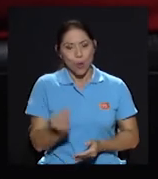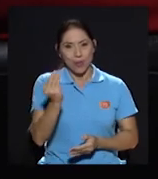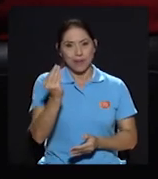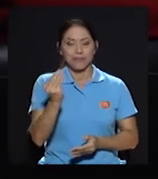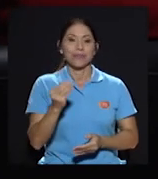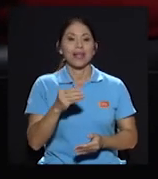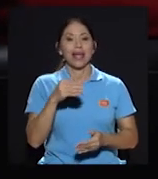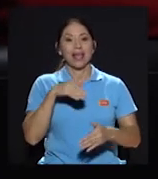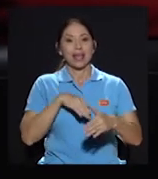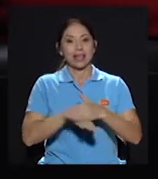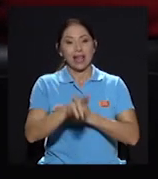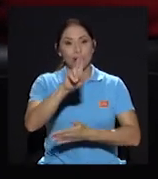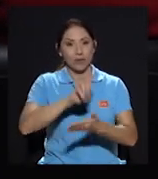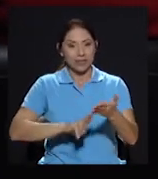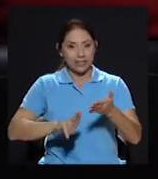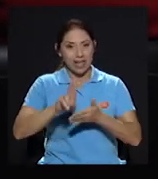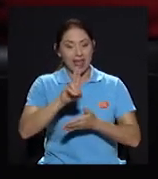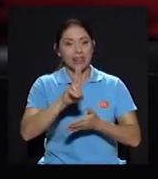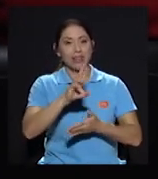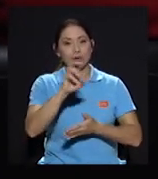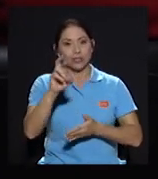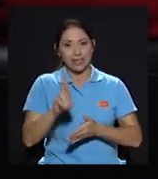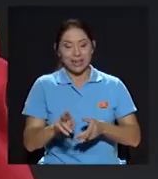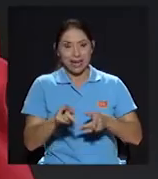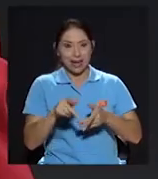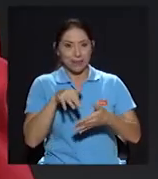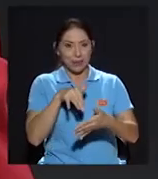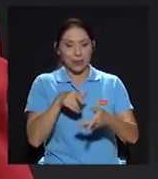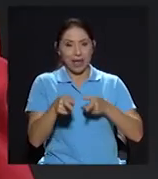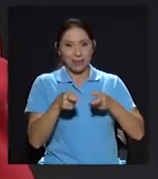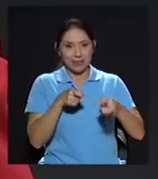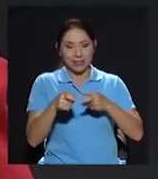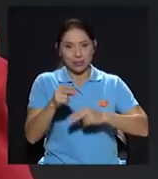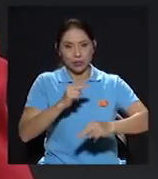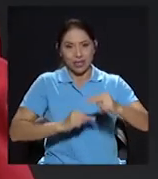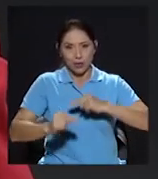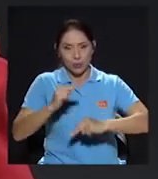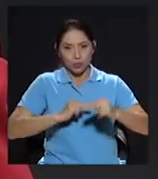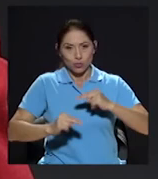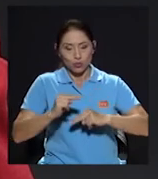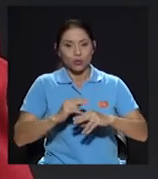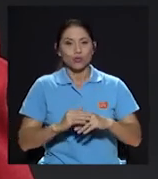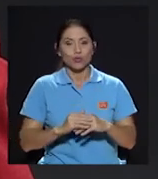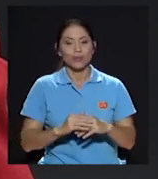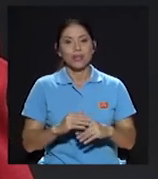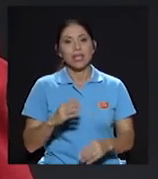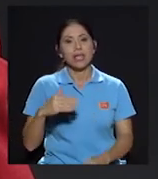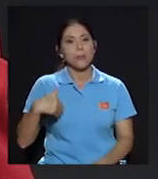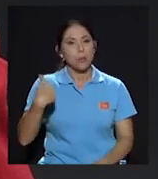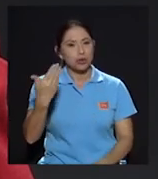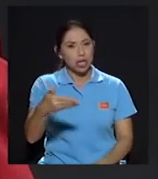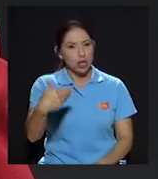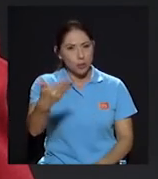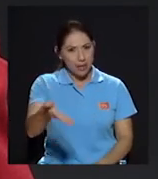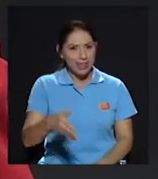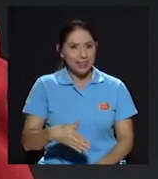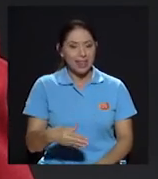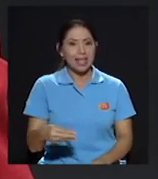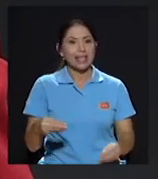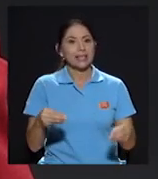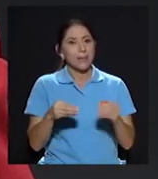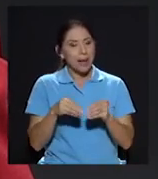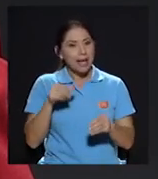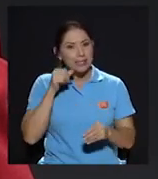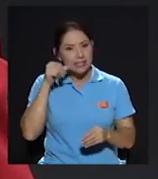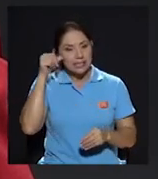administración de negocios en la universidad de costa rica y posteriormente llamadas más grande y